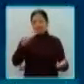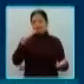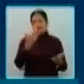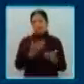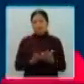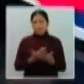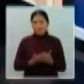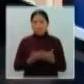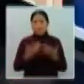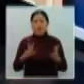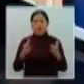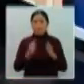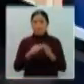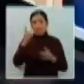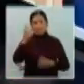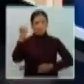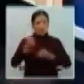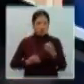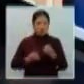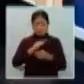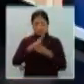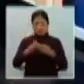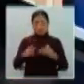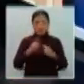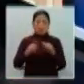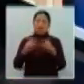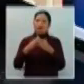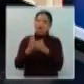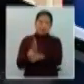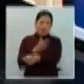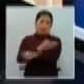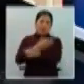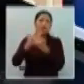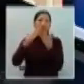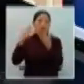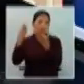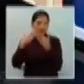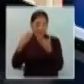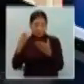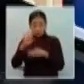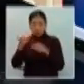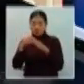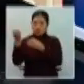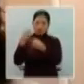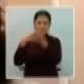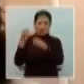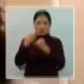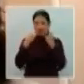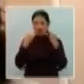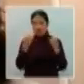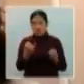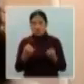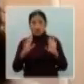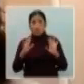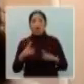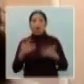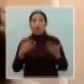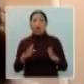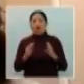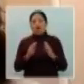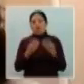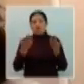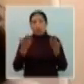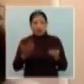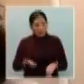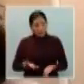ya Marta, para terminar y agradeciéndole el compartir con nosotros toda esta información, sobre todo con la población, ¿hay